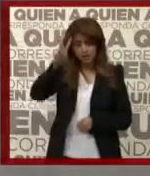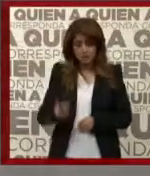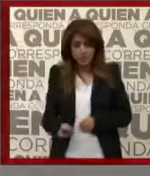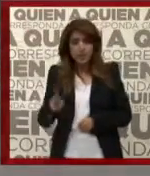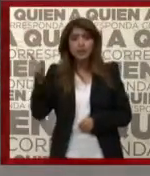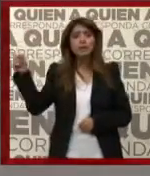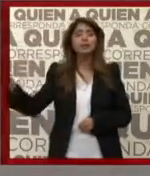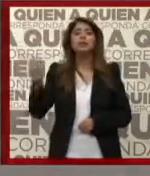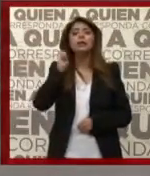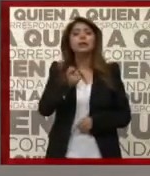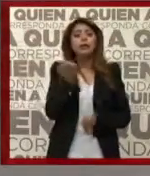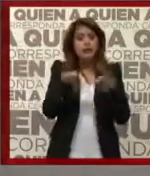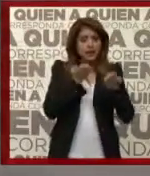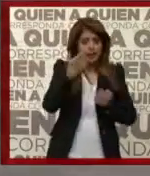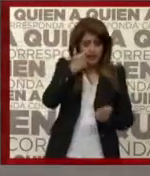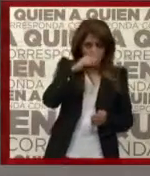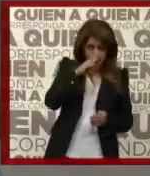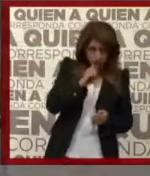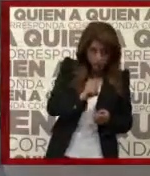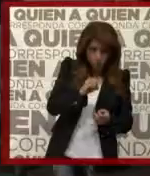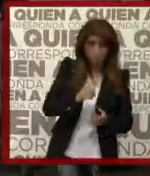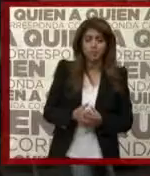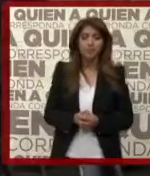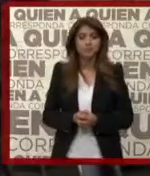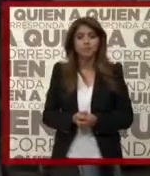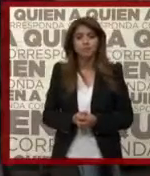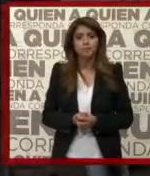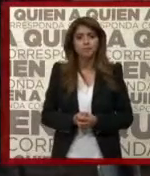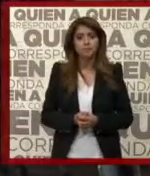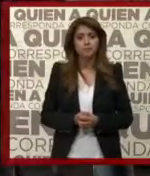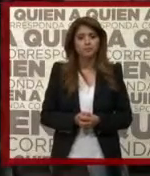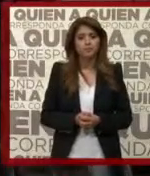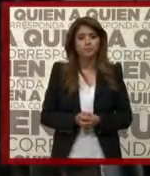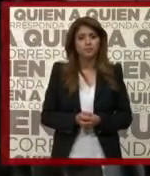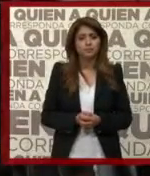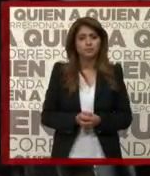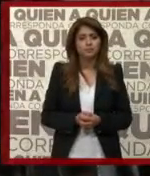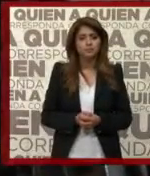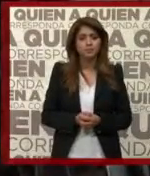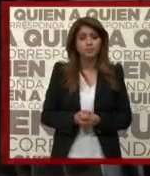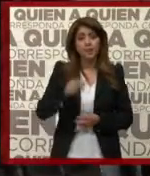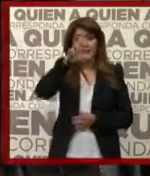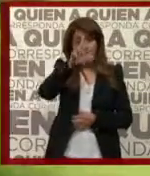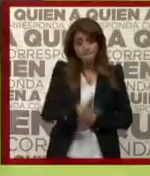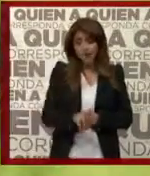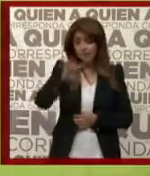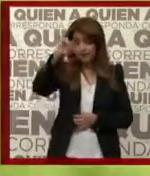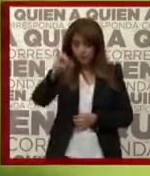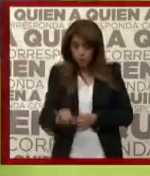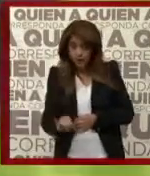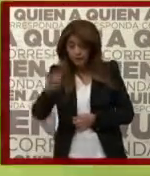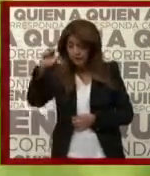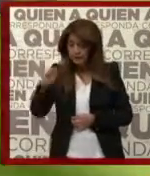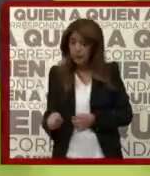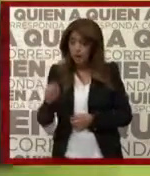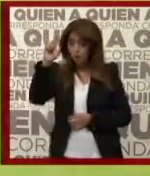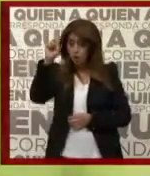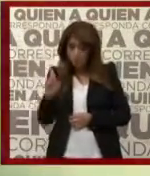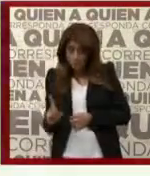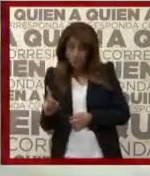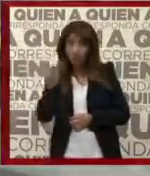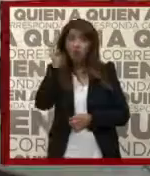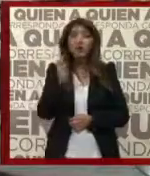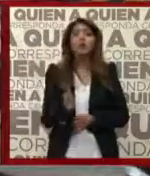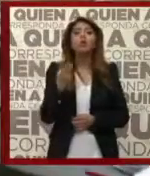gimnasio y ruedo con la bici. Okay. Y ya martes, jueves, sábado y domingo nos